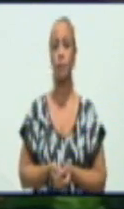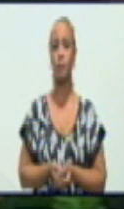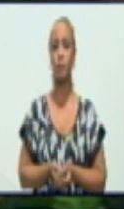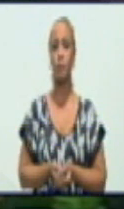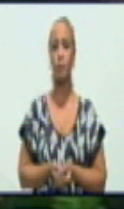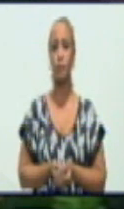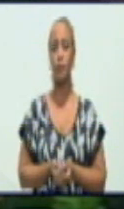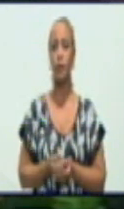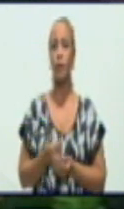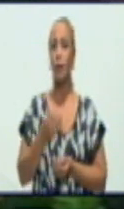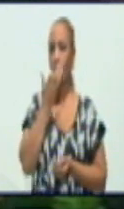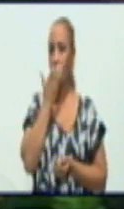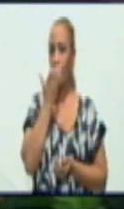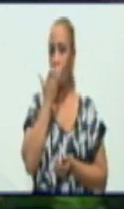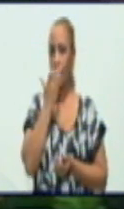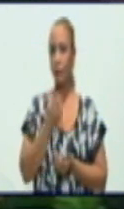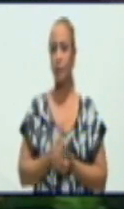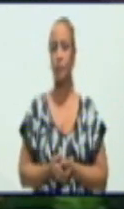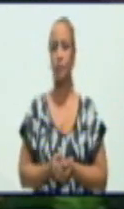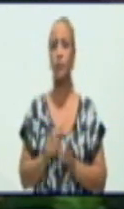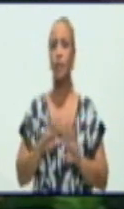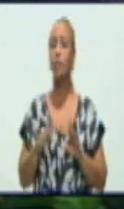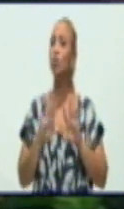prácticamente inminente la afectación del territorio